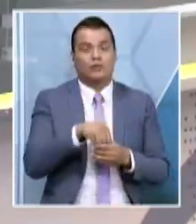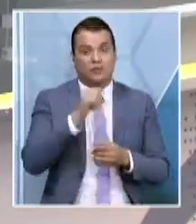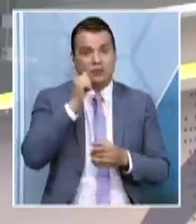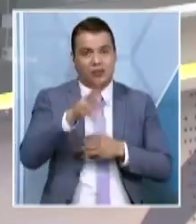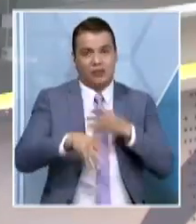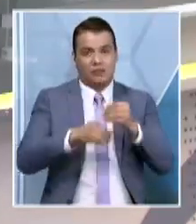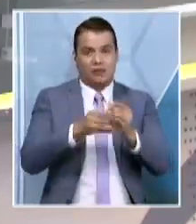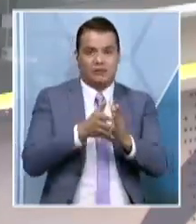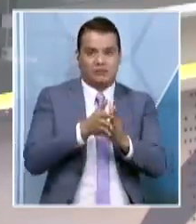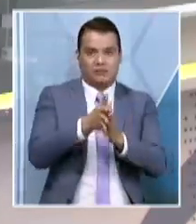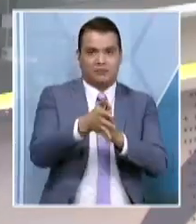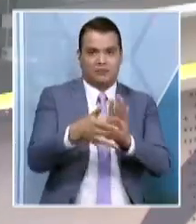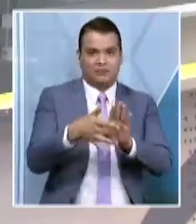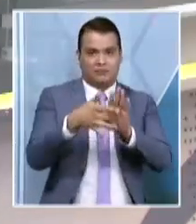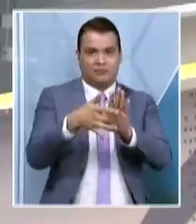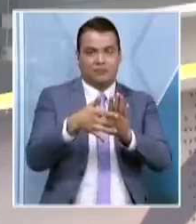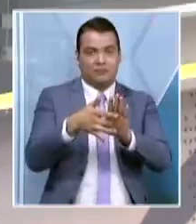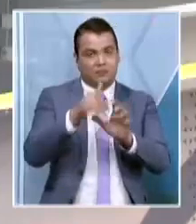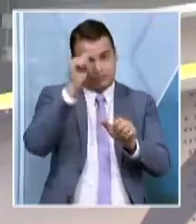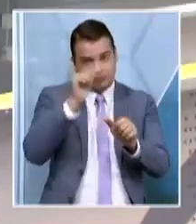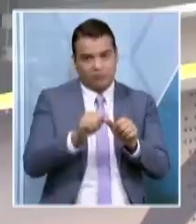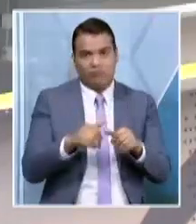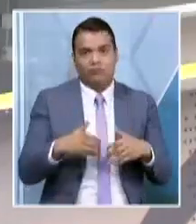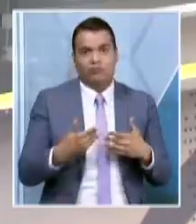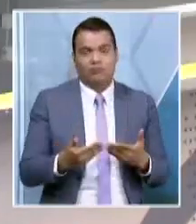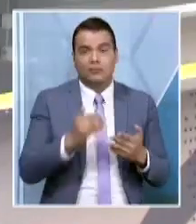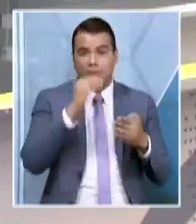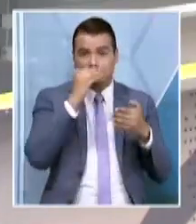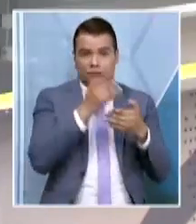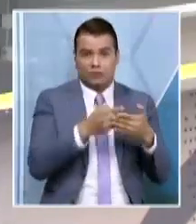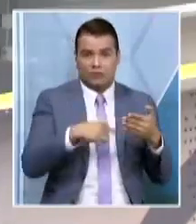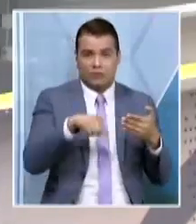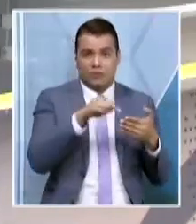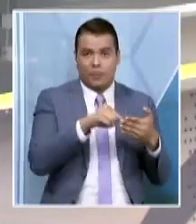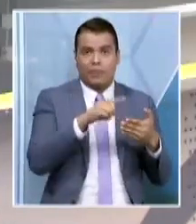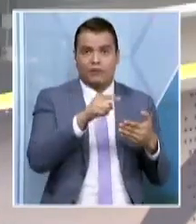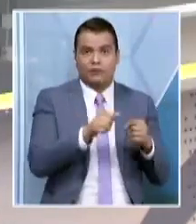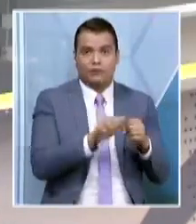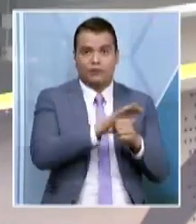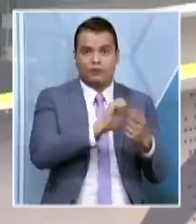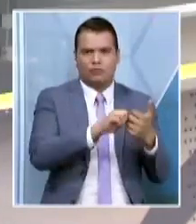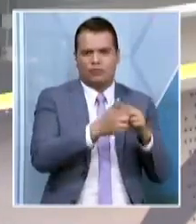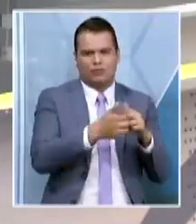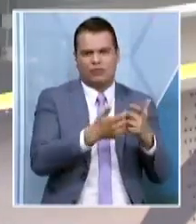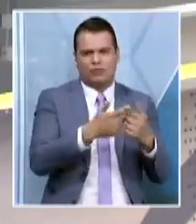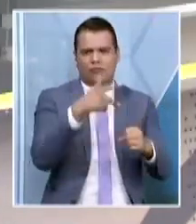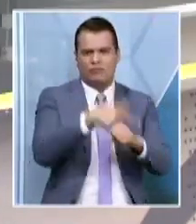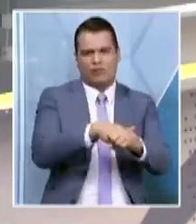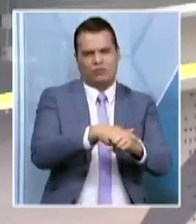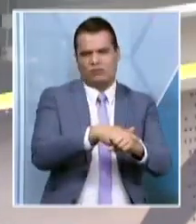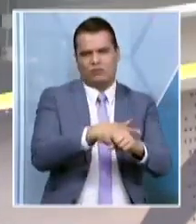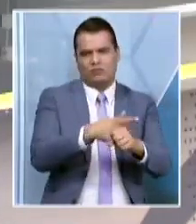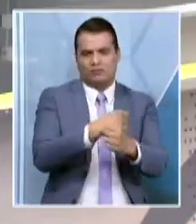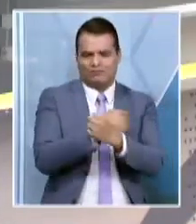mañana con más deporte, Dios mediante. Pero antes recuerde, los niños no son los culpables de la pandemia, no los maltrate, hay que amarlos